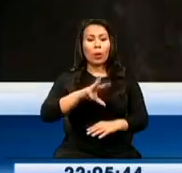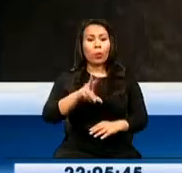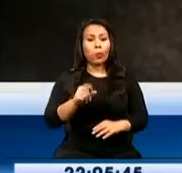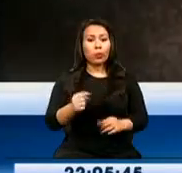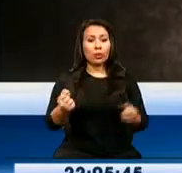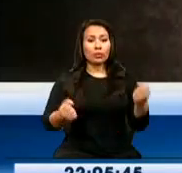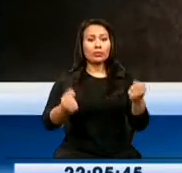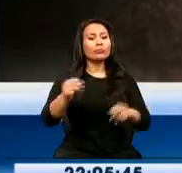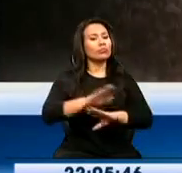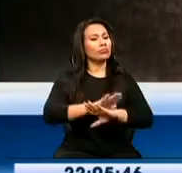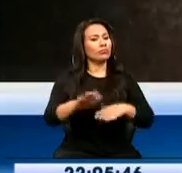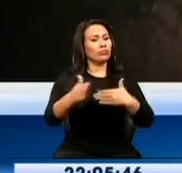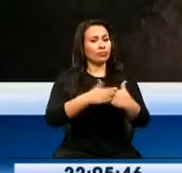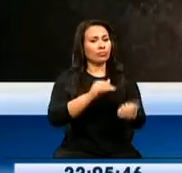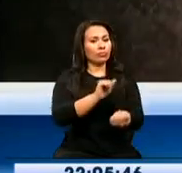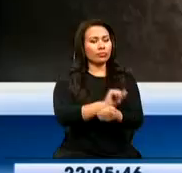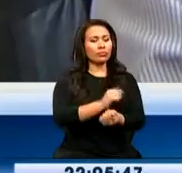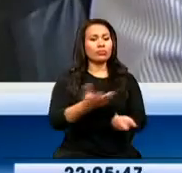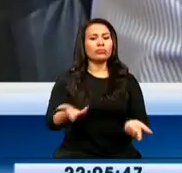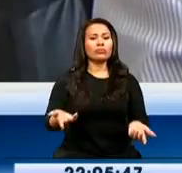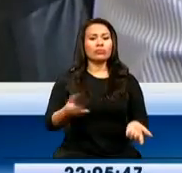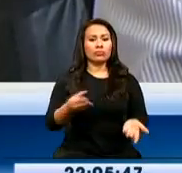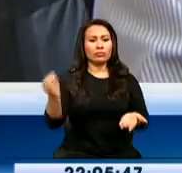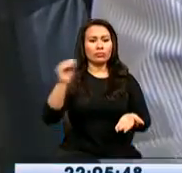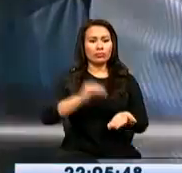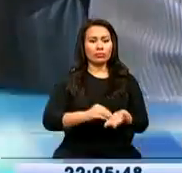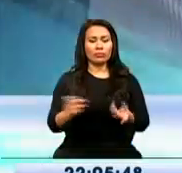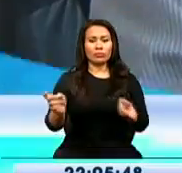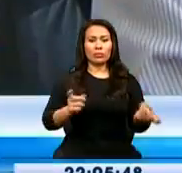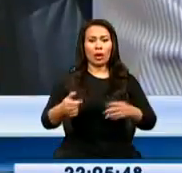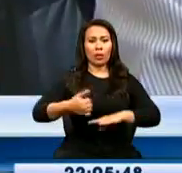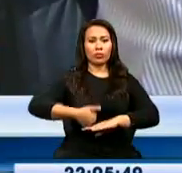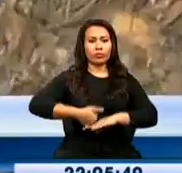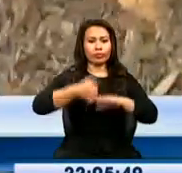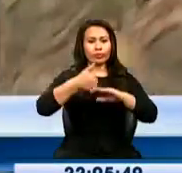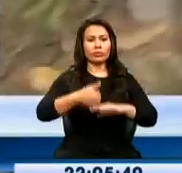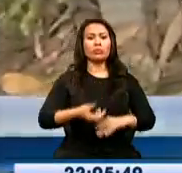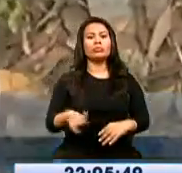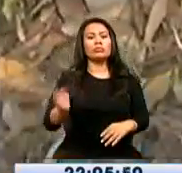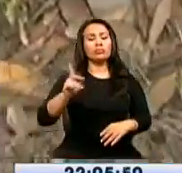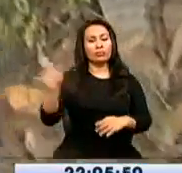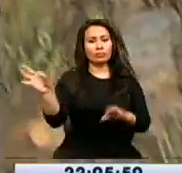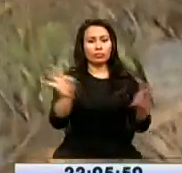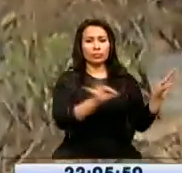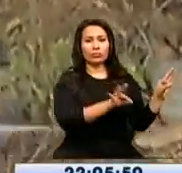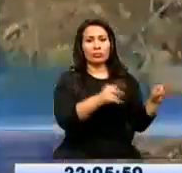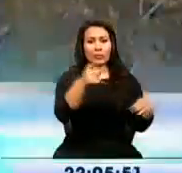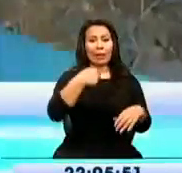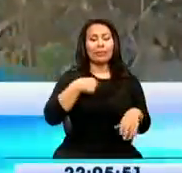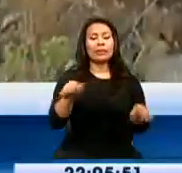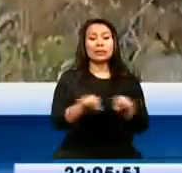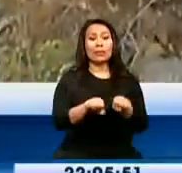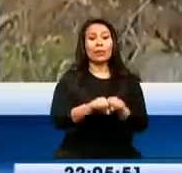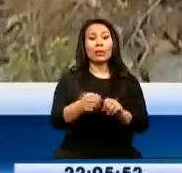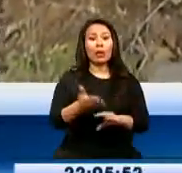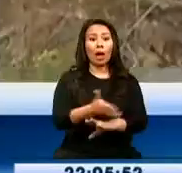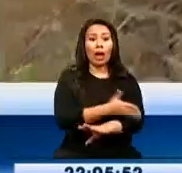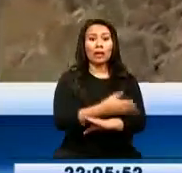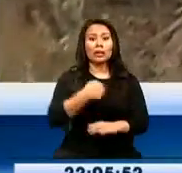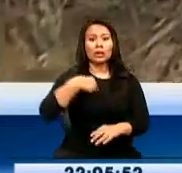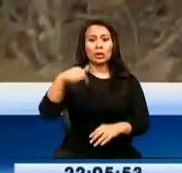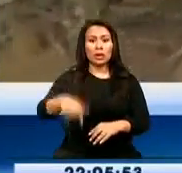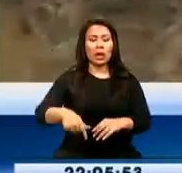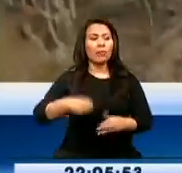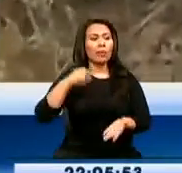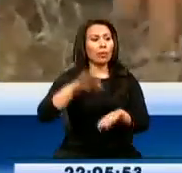fueron aprehendidas, fueron detenidas y puestos a órdenes de la autoridad competente. Estas son las zapatillas que yo cargaba el rato que me